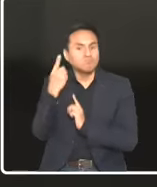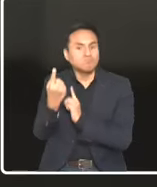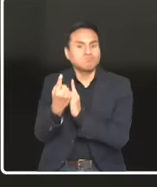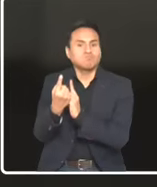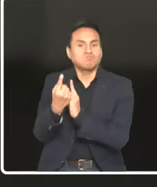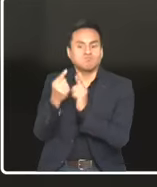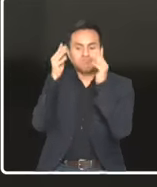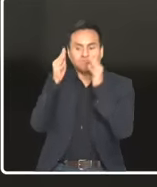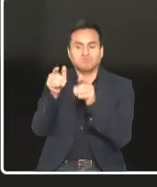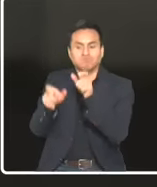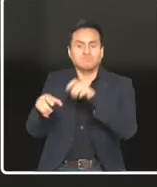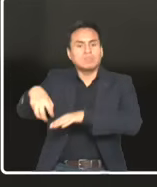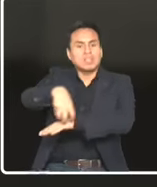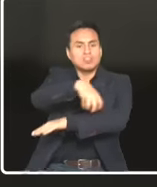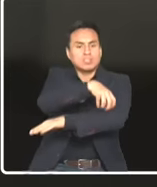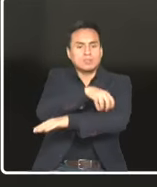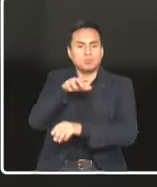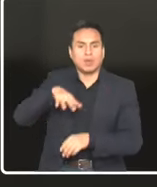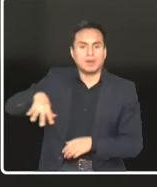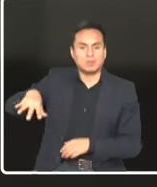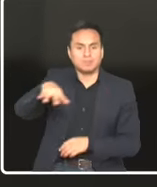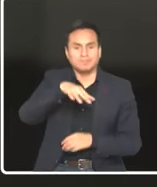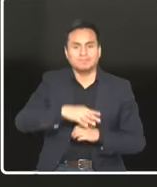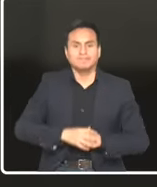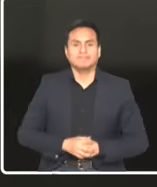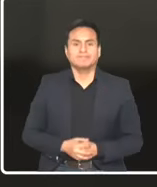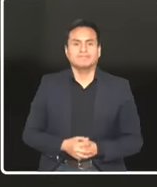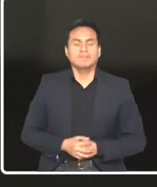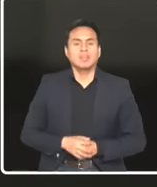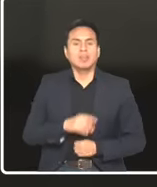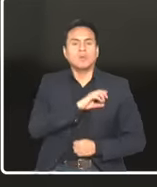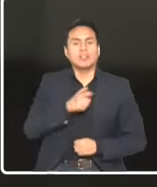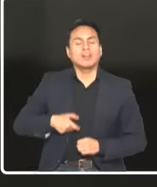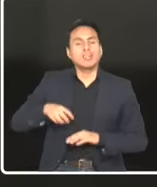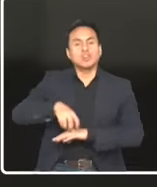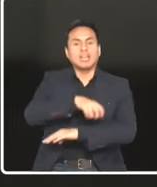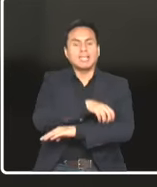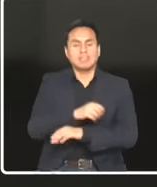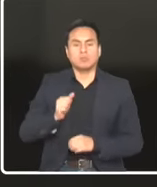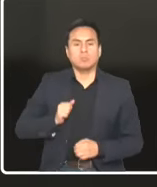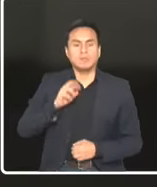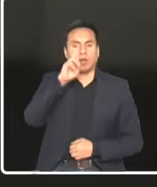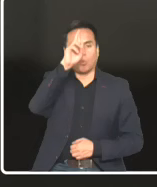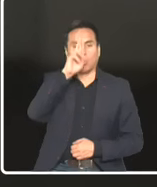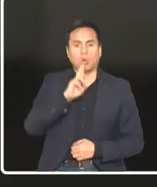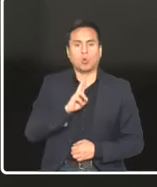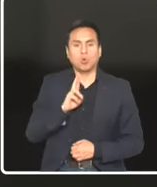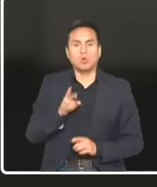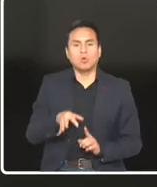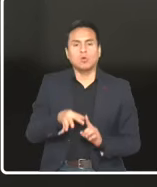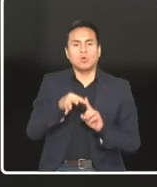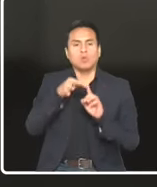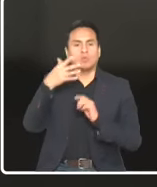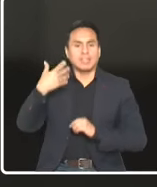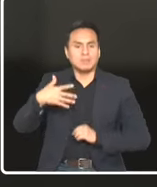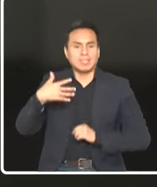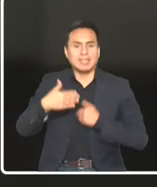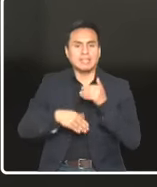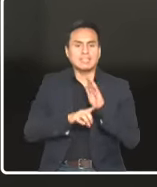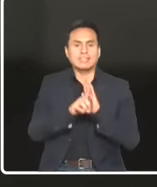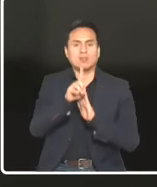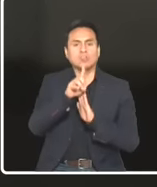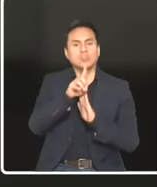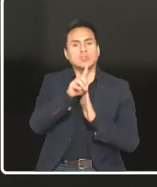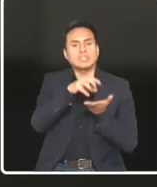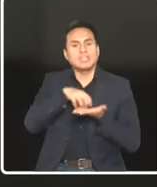puesta en sus regiones y en su pueblo los gobernadores regionales cumplen un rol que es fundamental en el desarrollo de